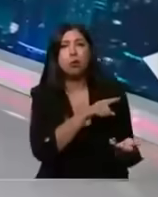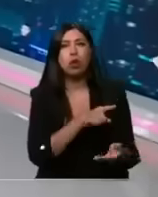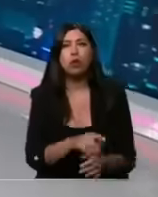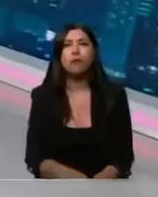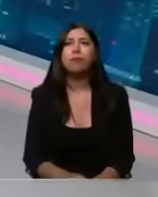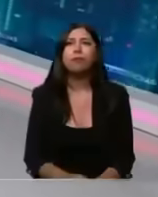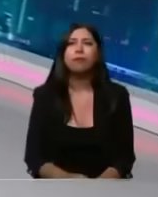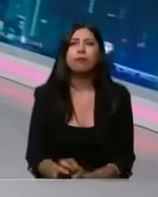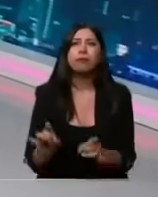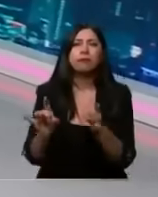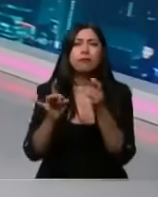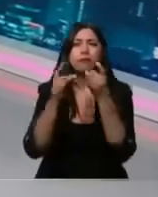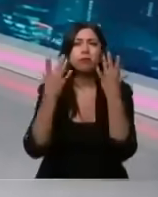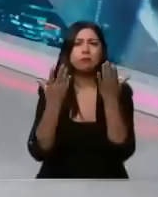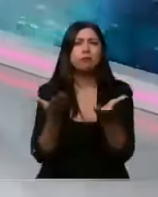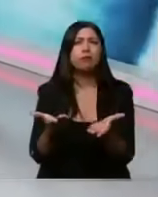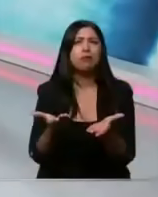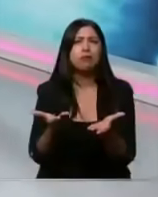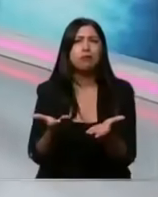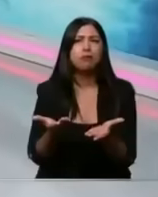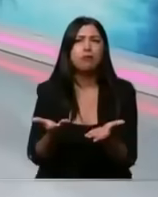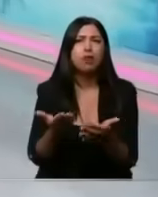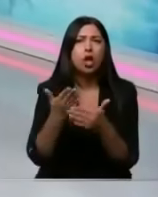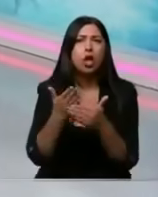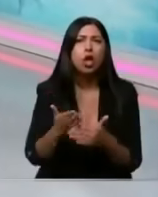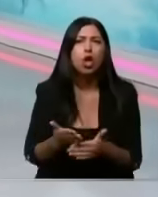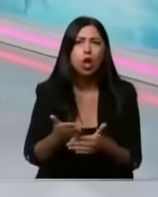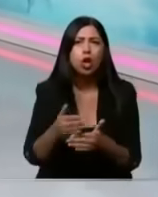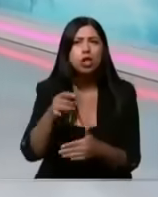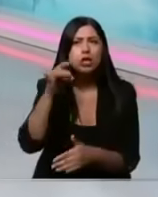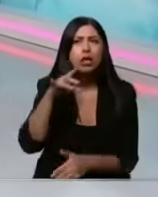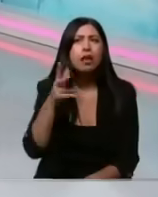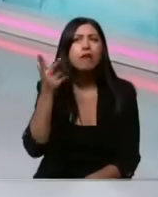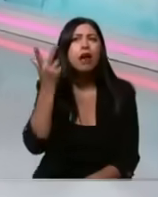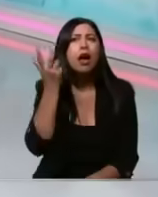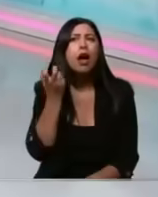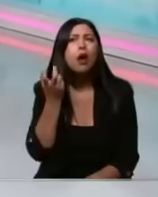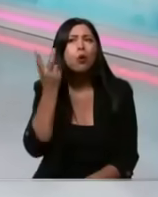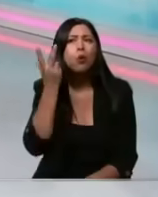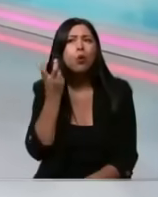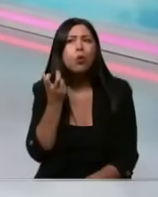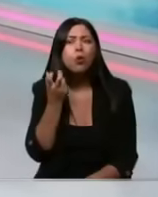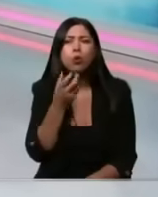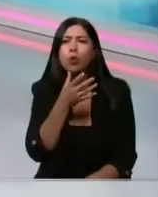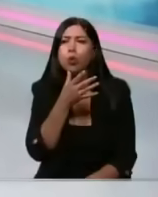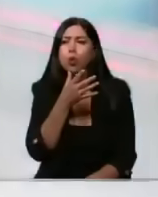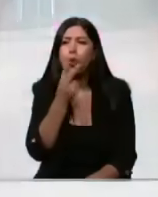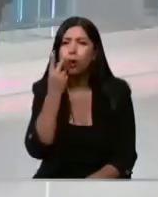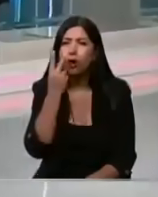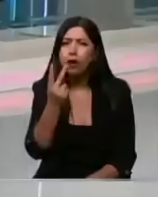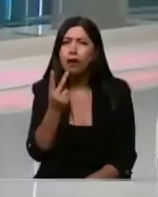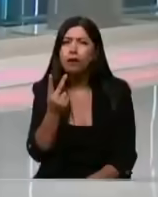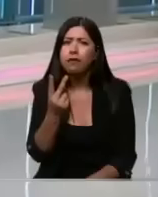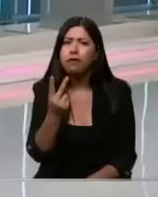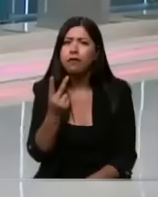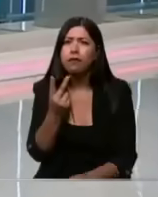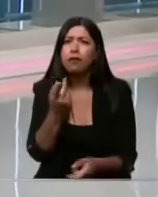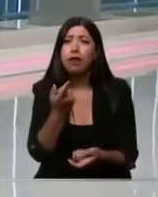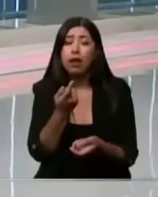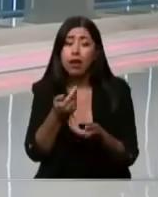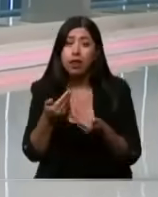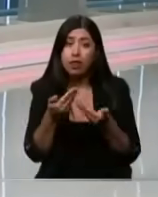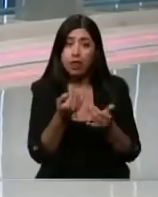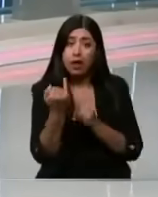al escándalo que está marcando esta jornada, la revelación de un audio que deja en evidencia posibles coimas. Hoy las oficinas